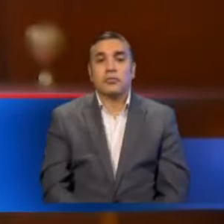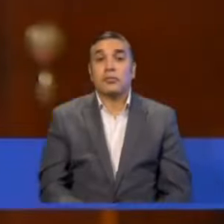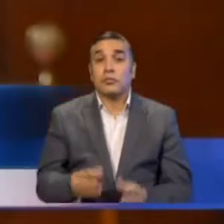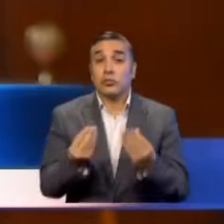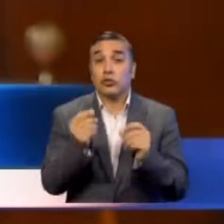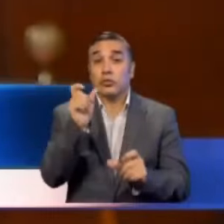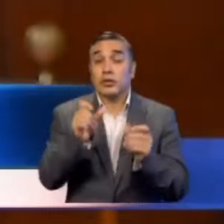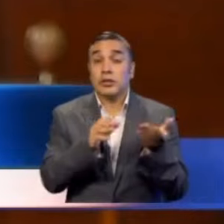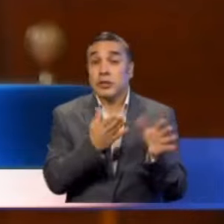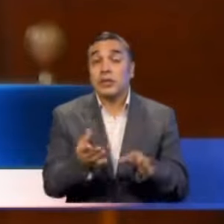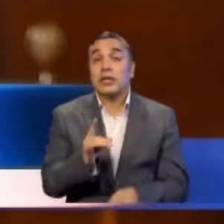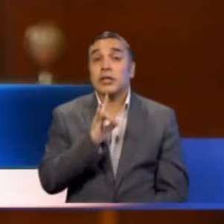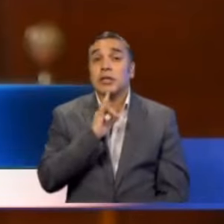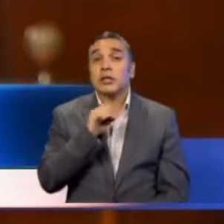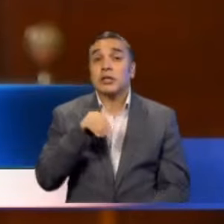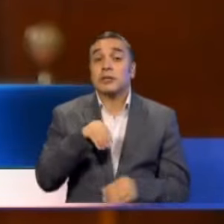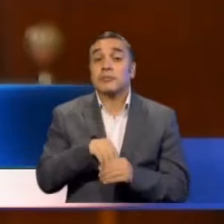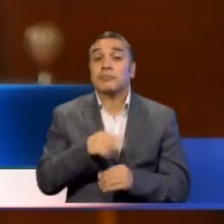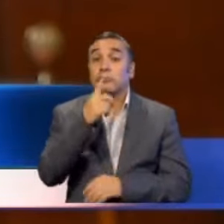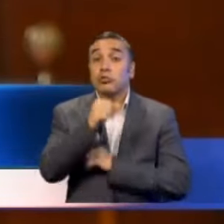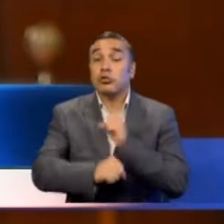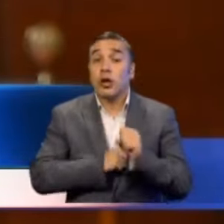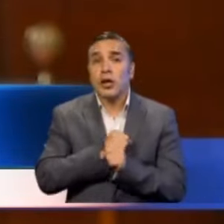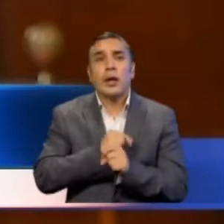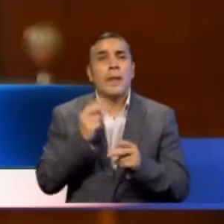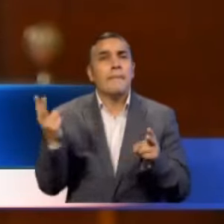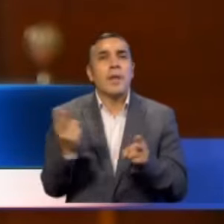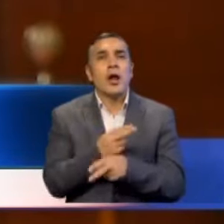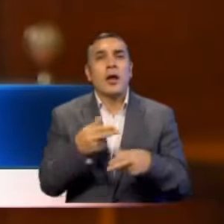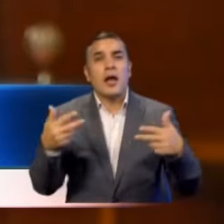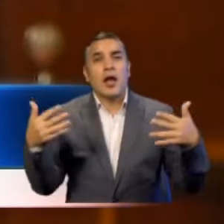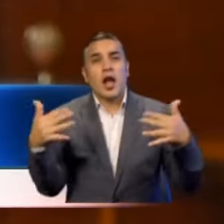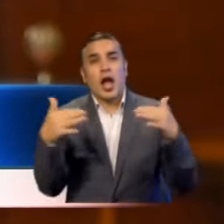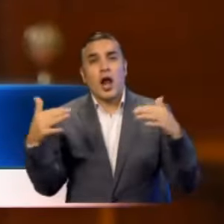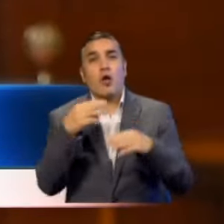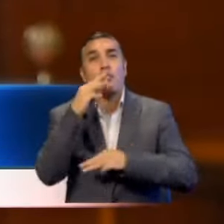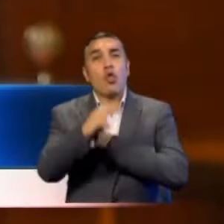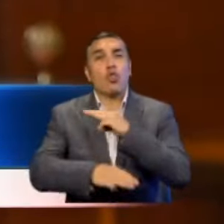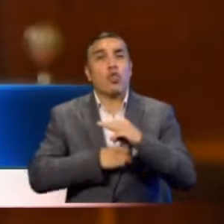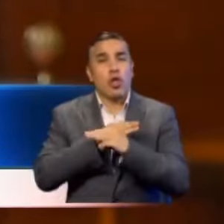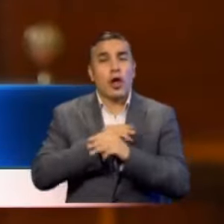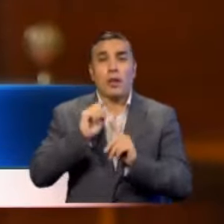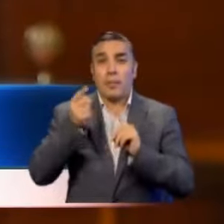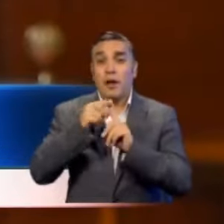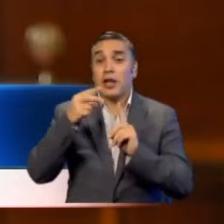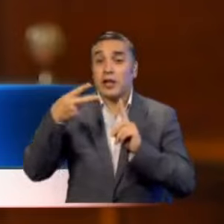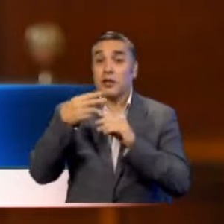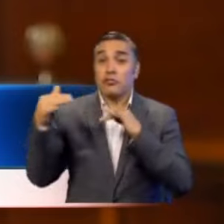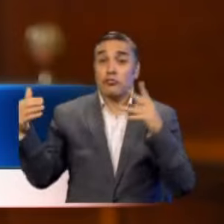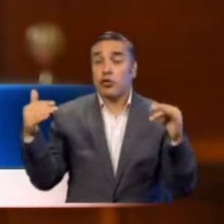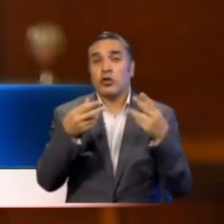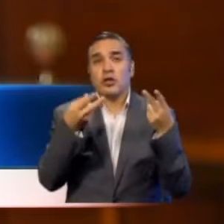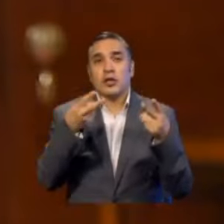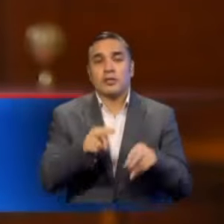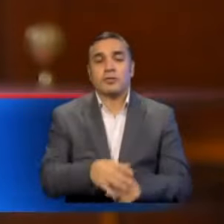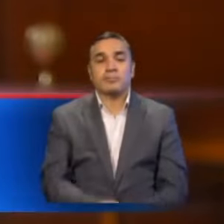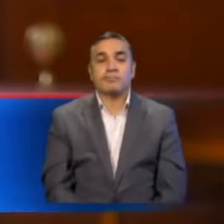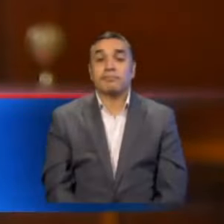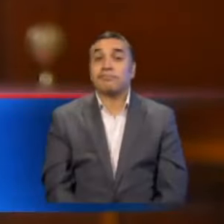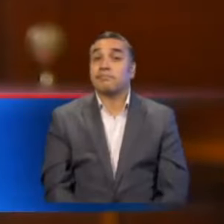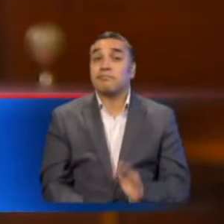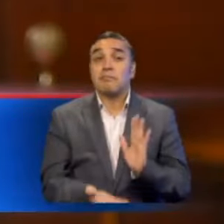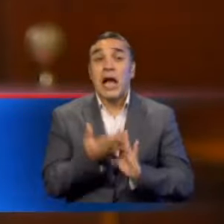estadounidenses los que han muerto en un año de pandemia que en la Primera Guerra Mundial, en la Segunda Guerra Mundial y en la Guerra de Vietnam combinada. Son